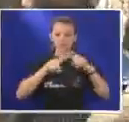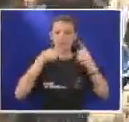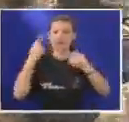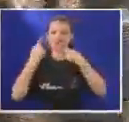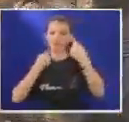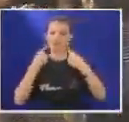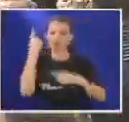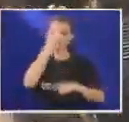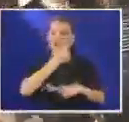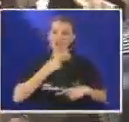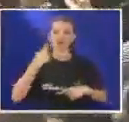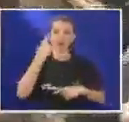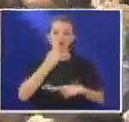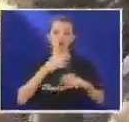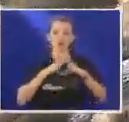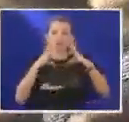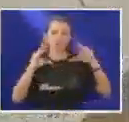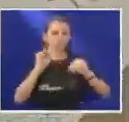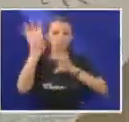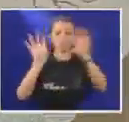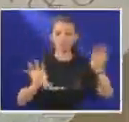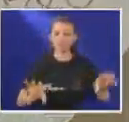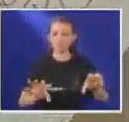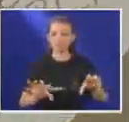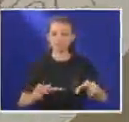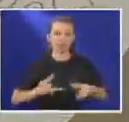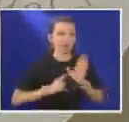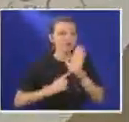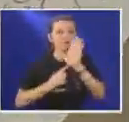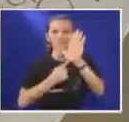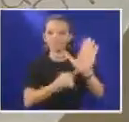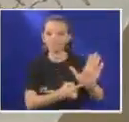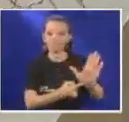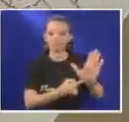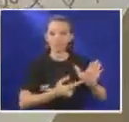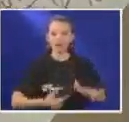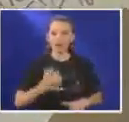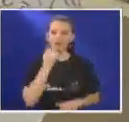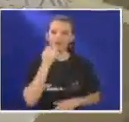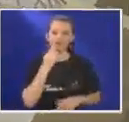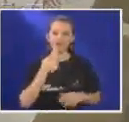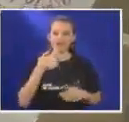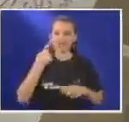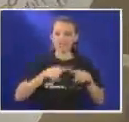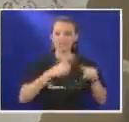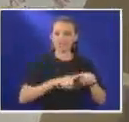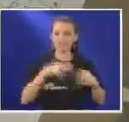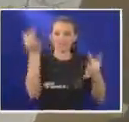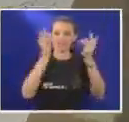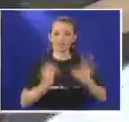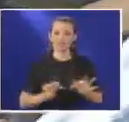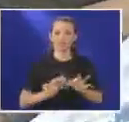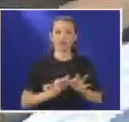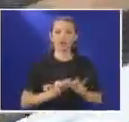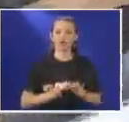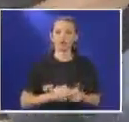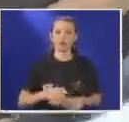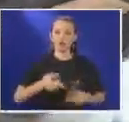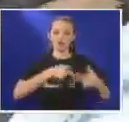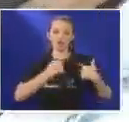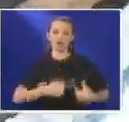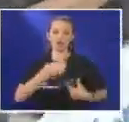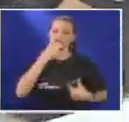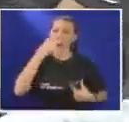colores, rostros y de todos los departamentos salieron a manifestar con múltiples formas lo que sus corazones gritaban. Porque hay